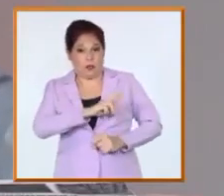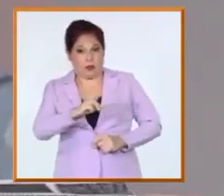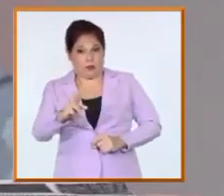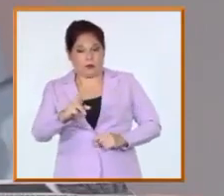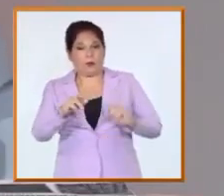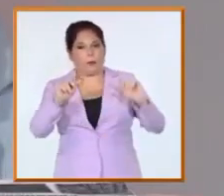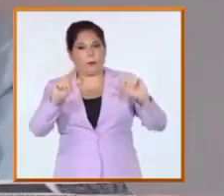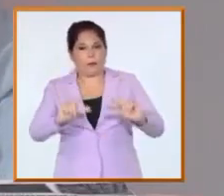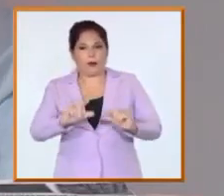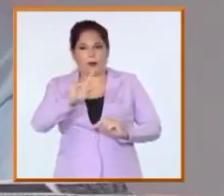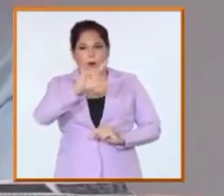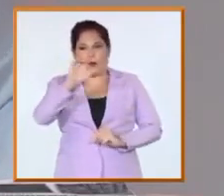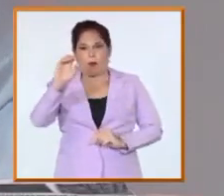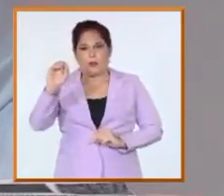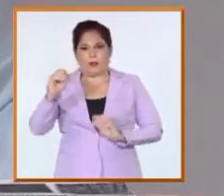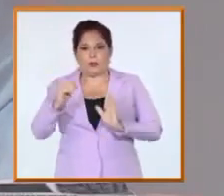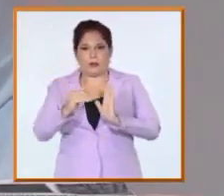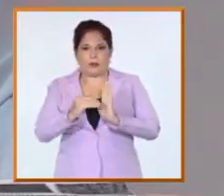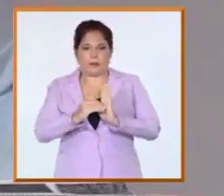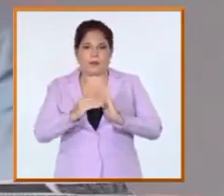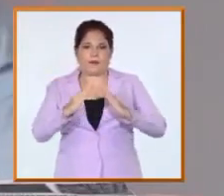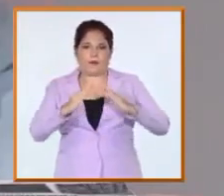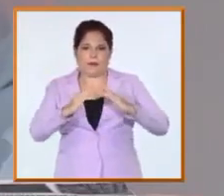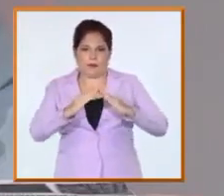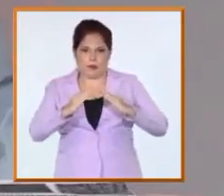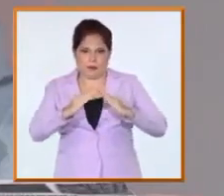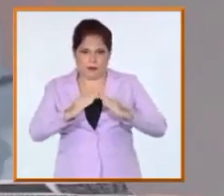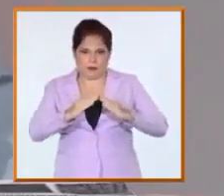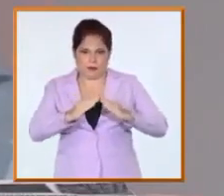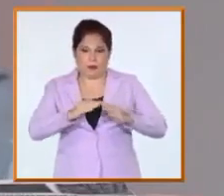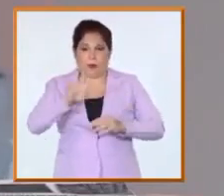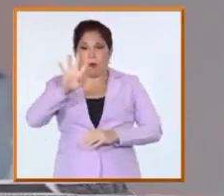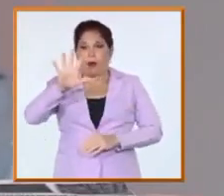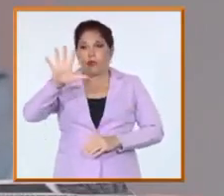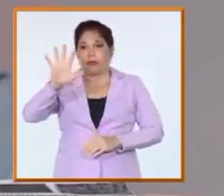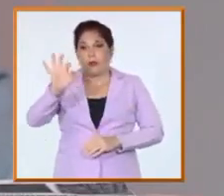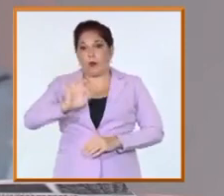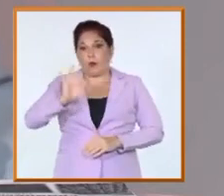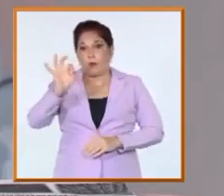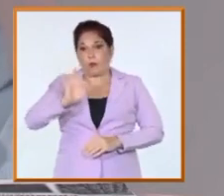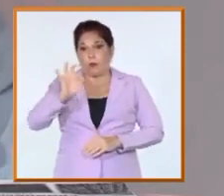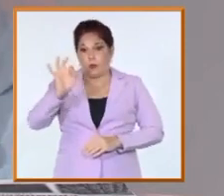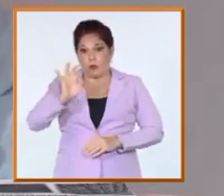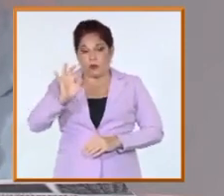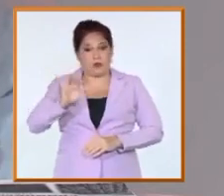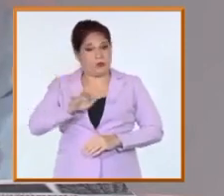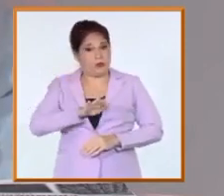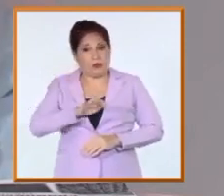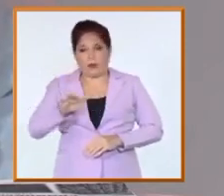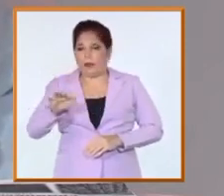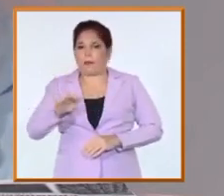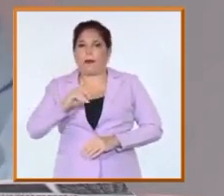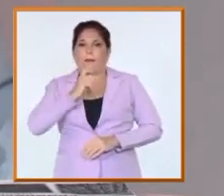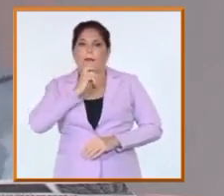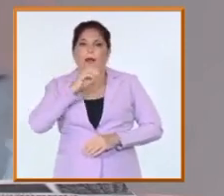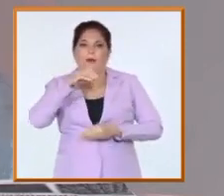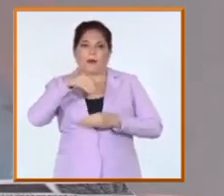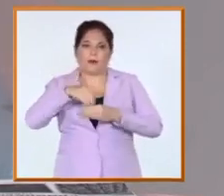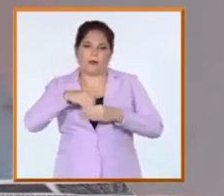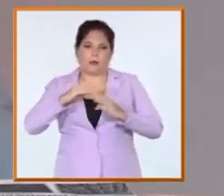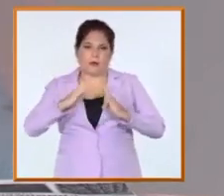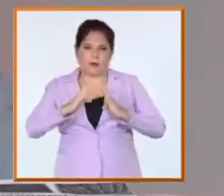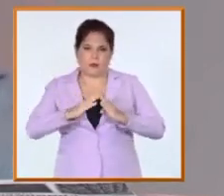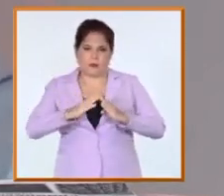menos de 900.000 viviendas en el país y de ella el 45% solo tenía servicios sanitario dentro de la